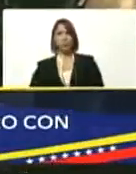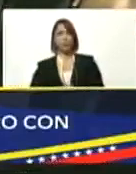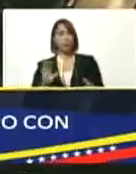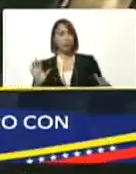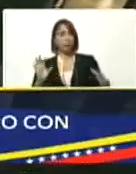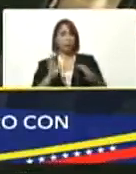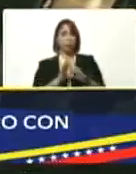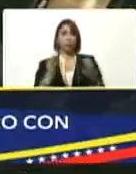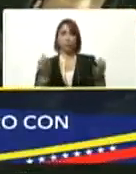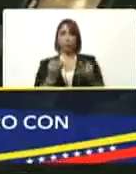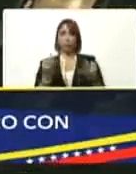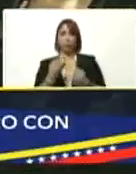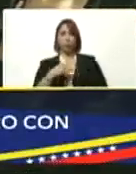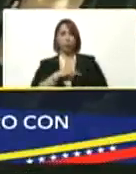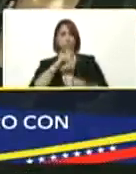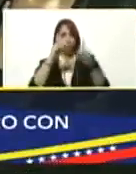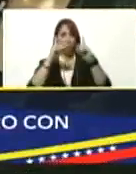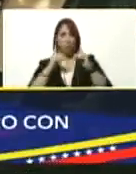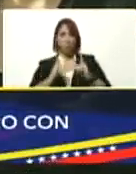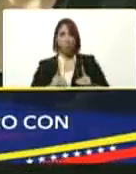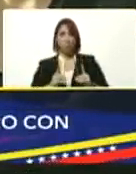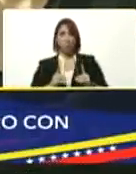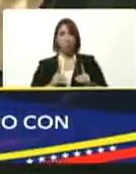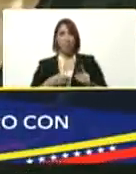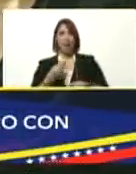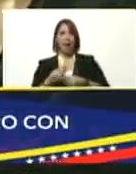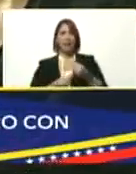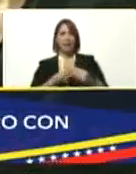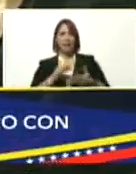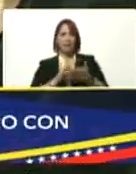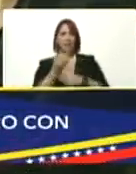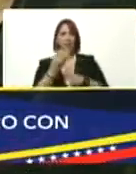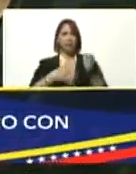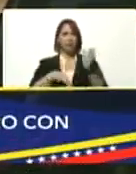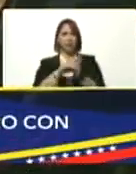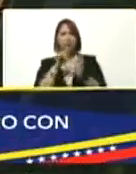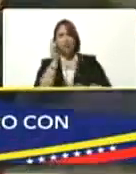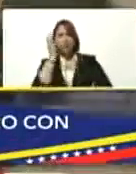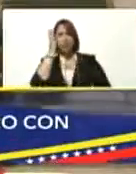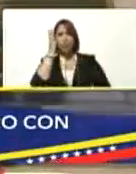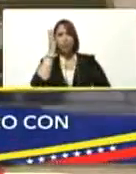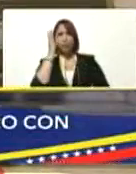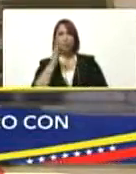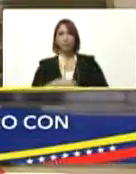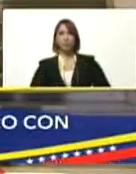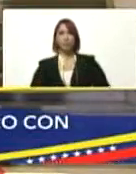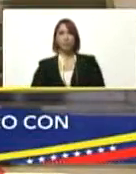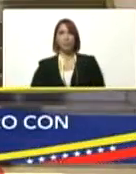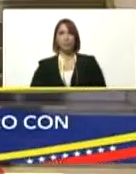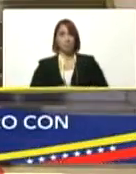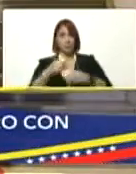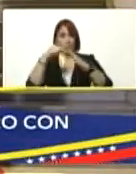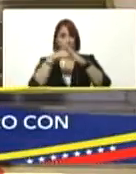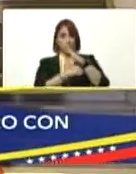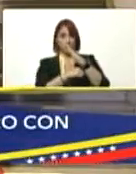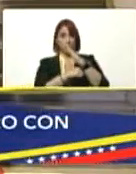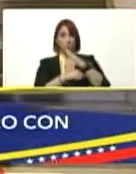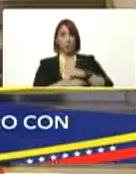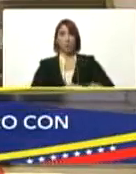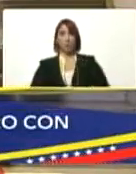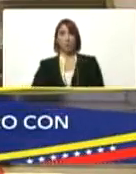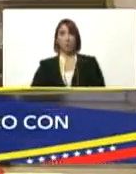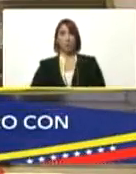unidos más que nunca. Así que hemos decidido hacer una refundación creativa, creadora, profunda,